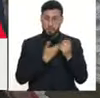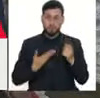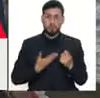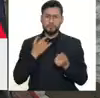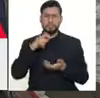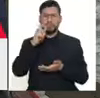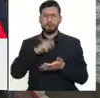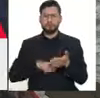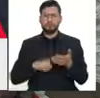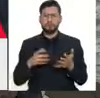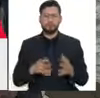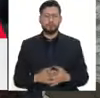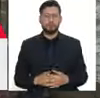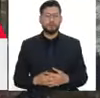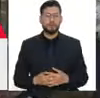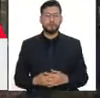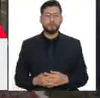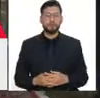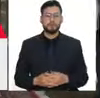la suscripción